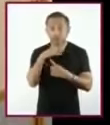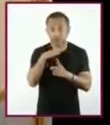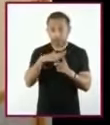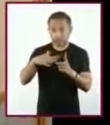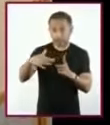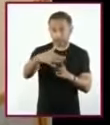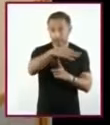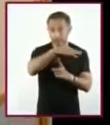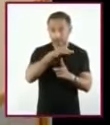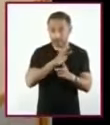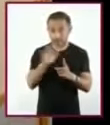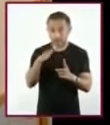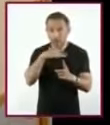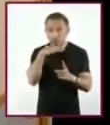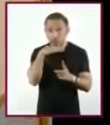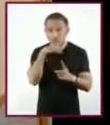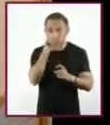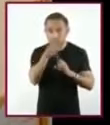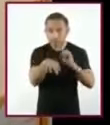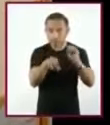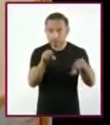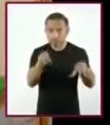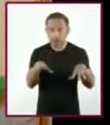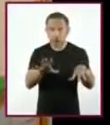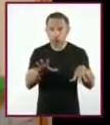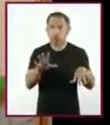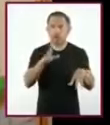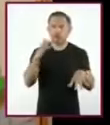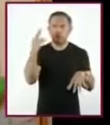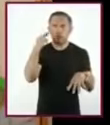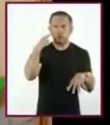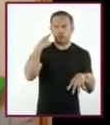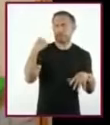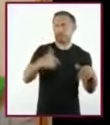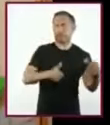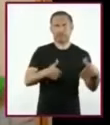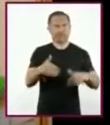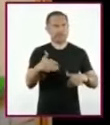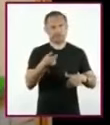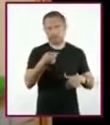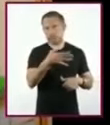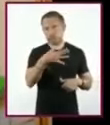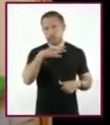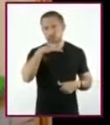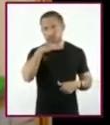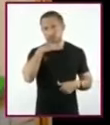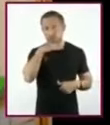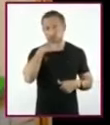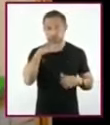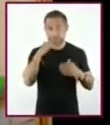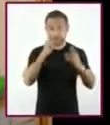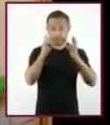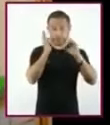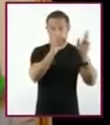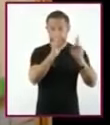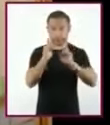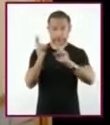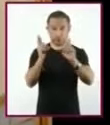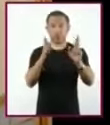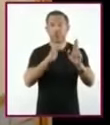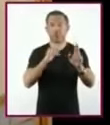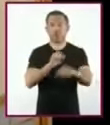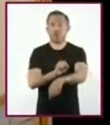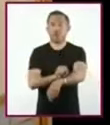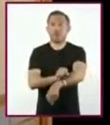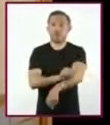sino también de la contaminación de los sonidos, de las emociones, del medio ambiente en general, pero también de lo que